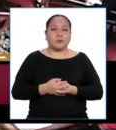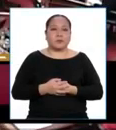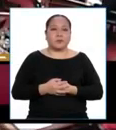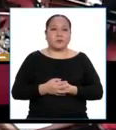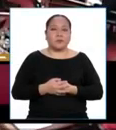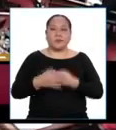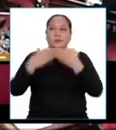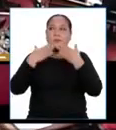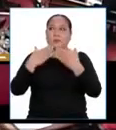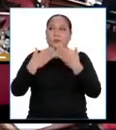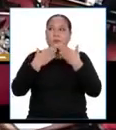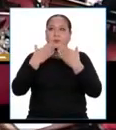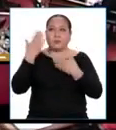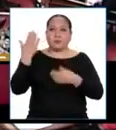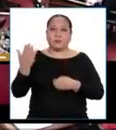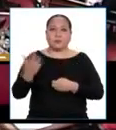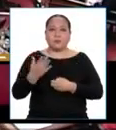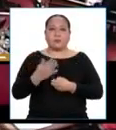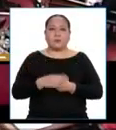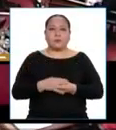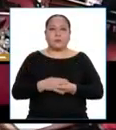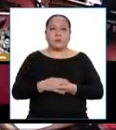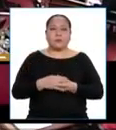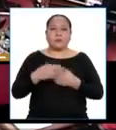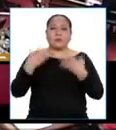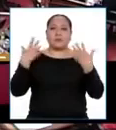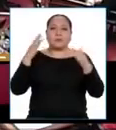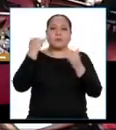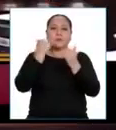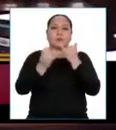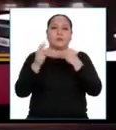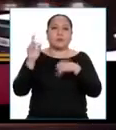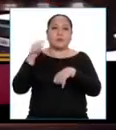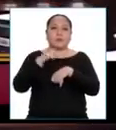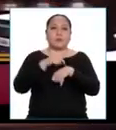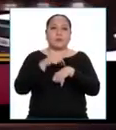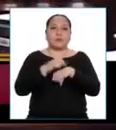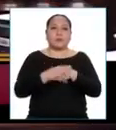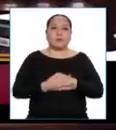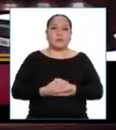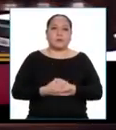Se le agradece, señora Carlito, culminó de tiempo.